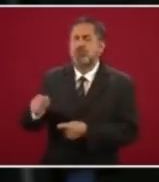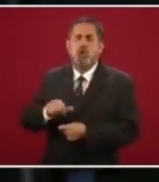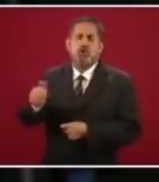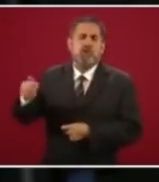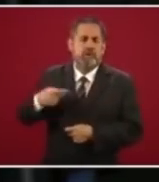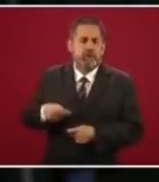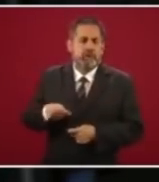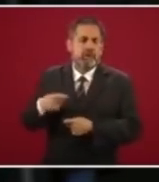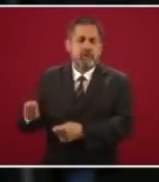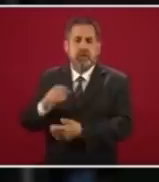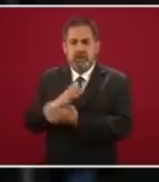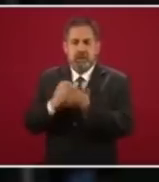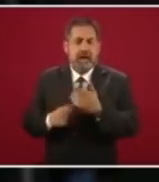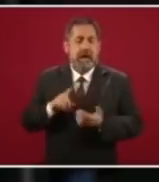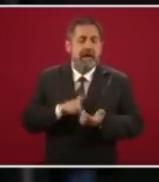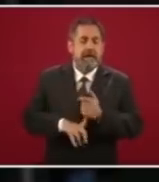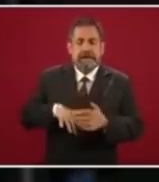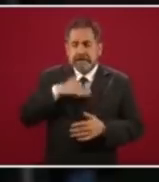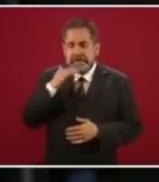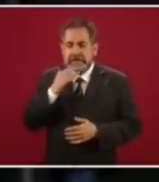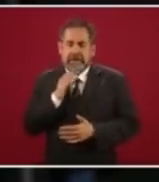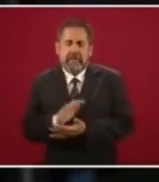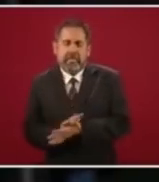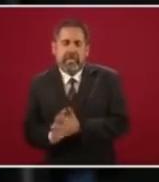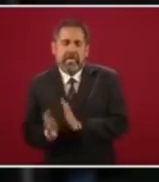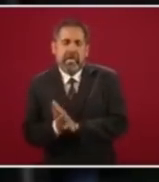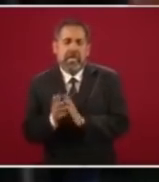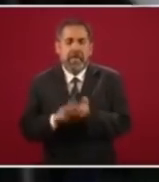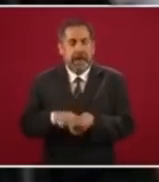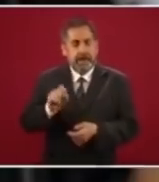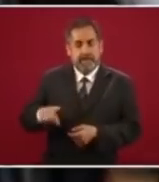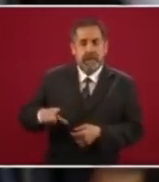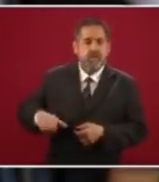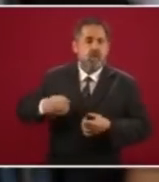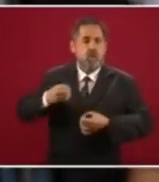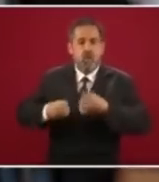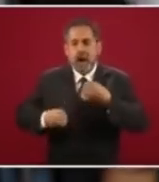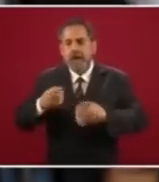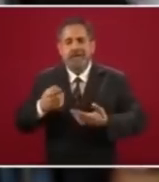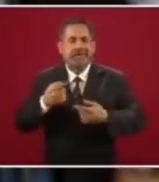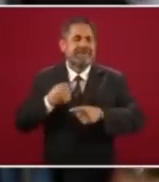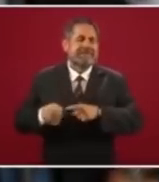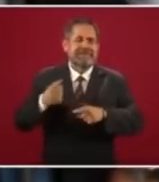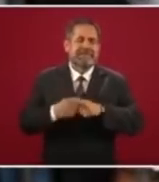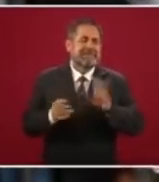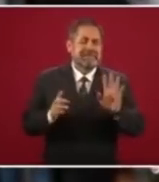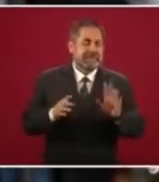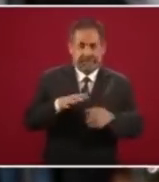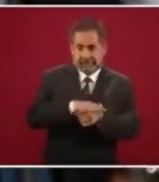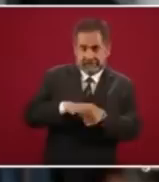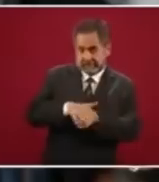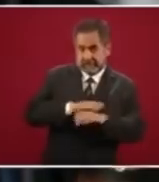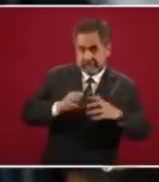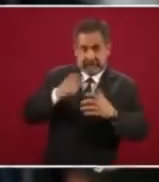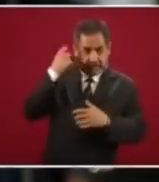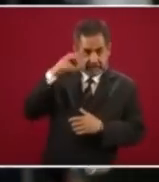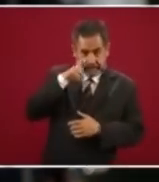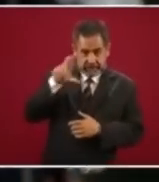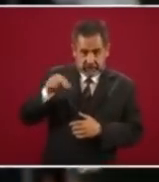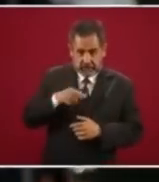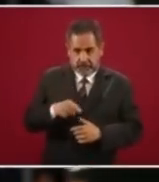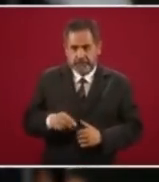con malas prácticas, con contubernios de jueces del Poder Judicial local,